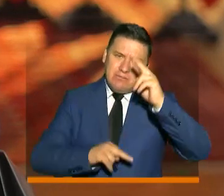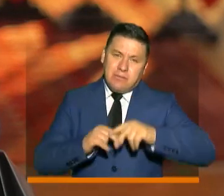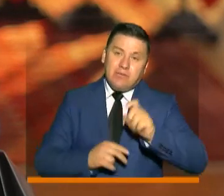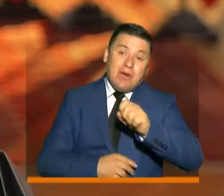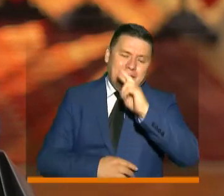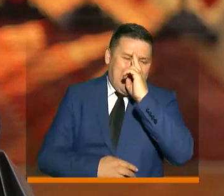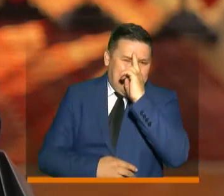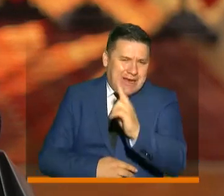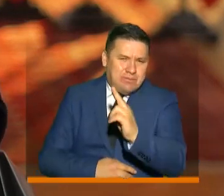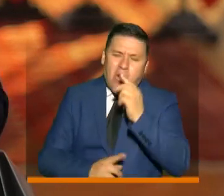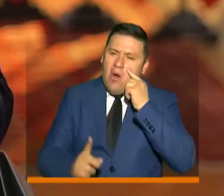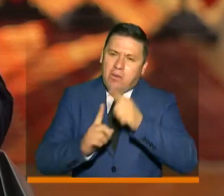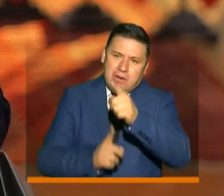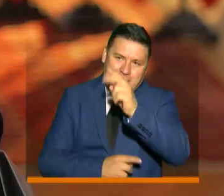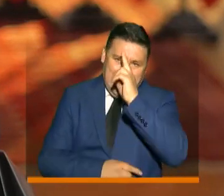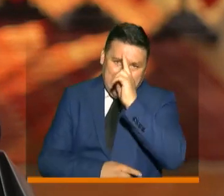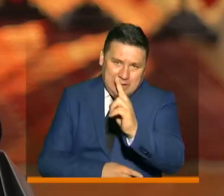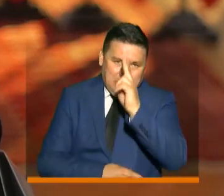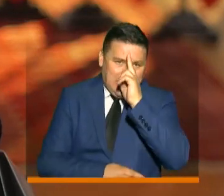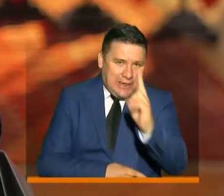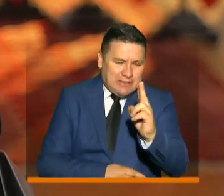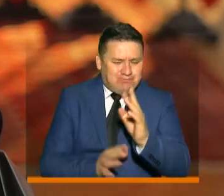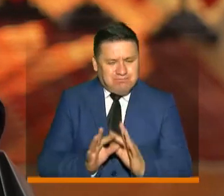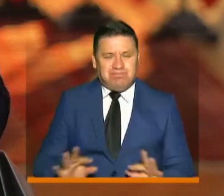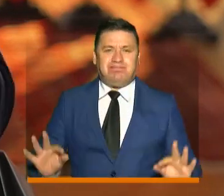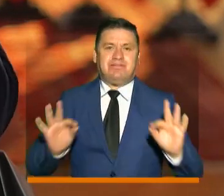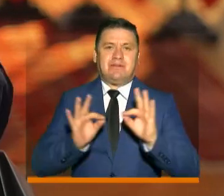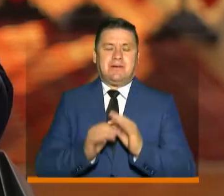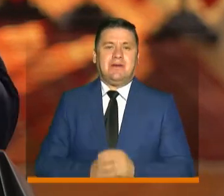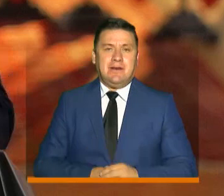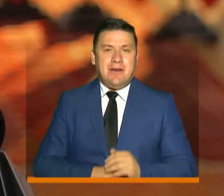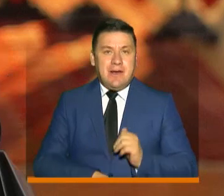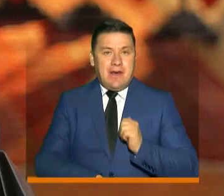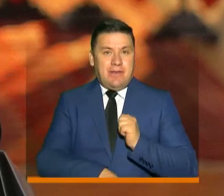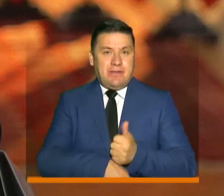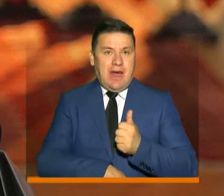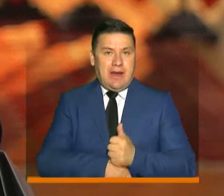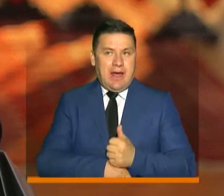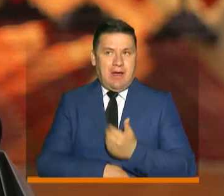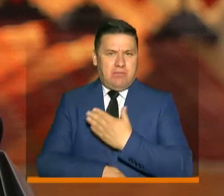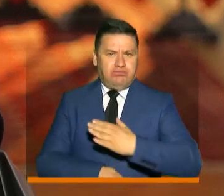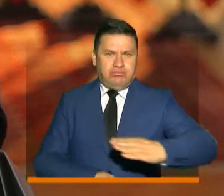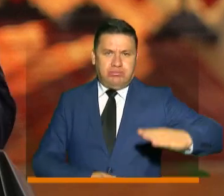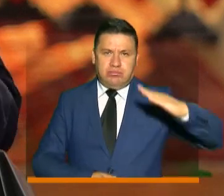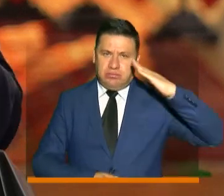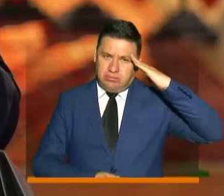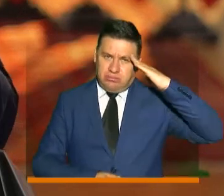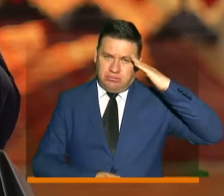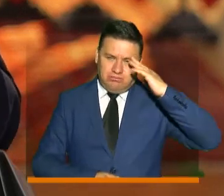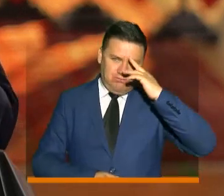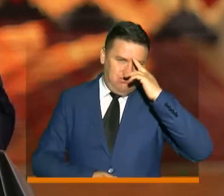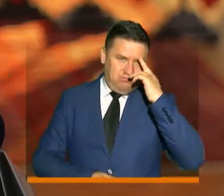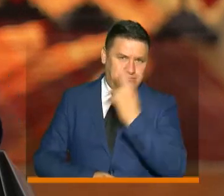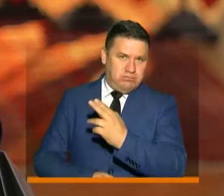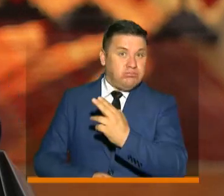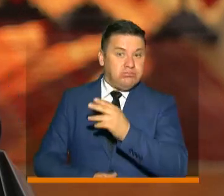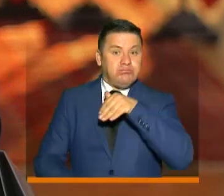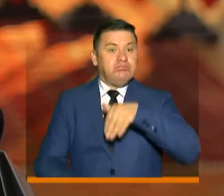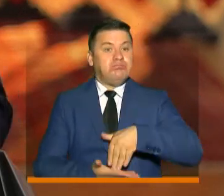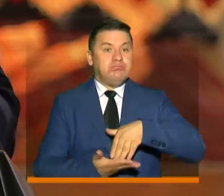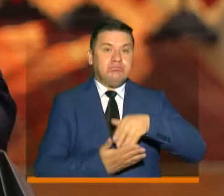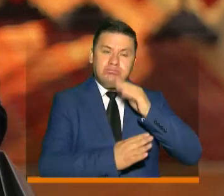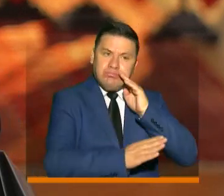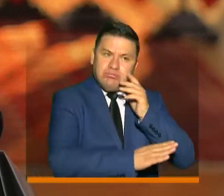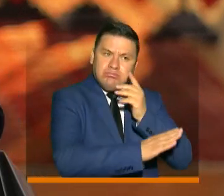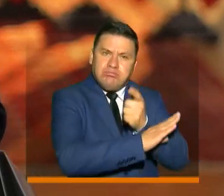ajenos por eso es esencial la tarea de la fuerza pública para garantizar la seguridad